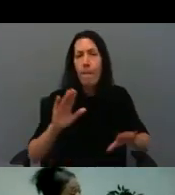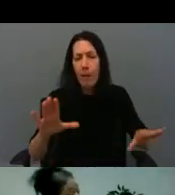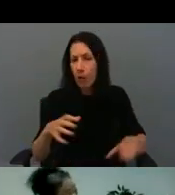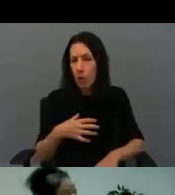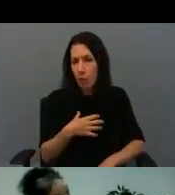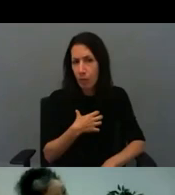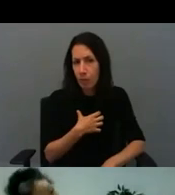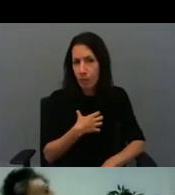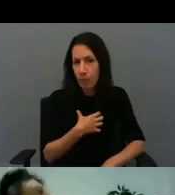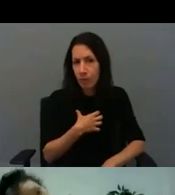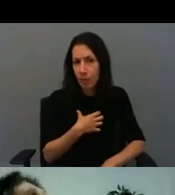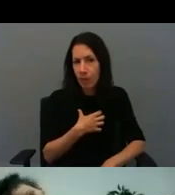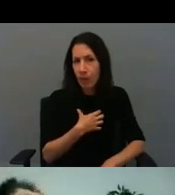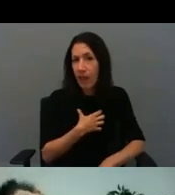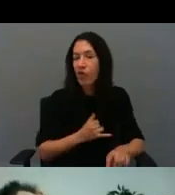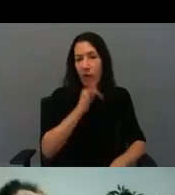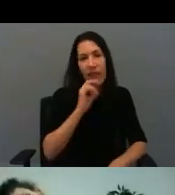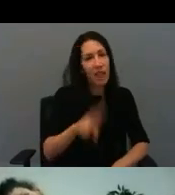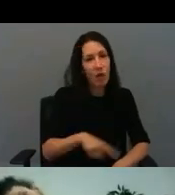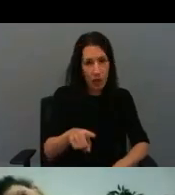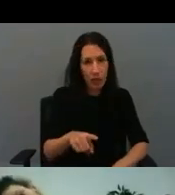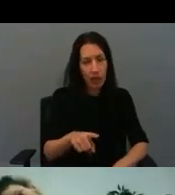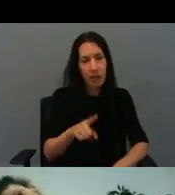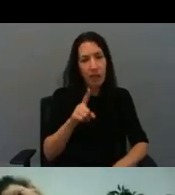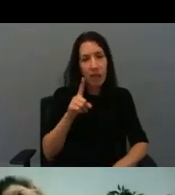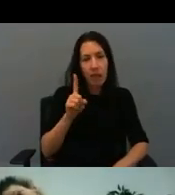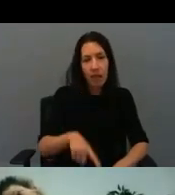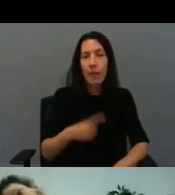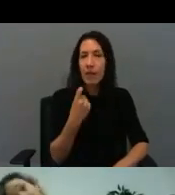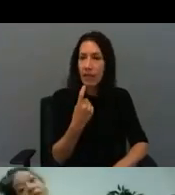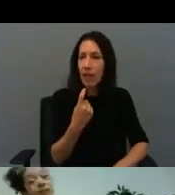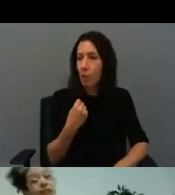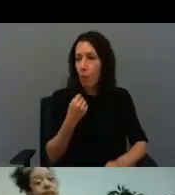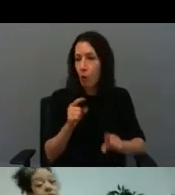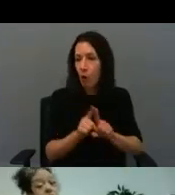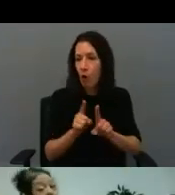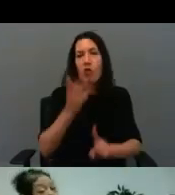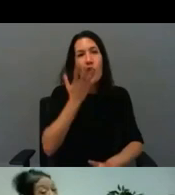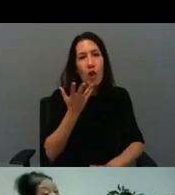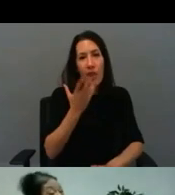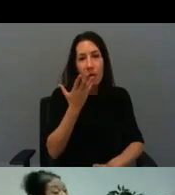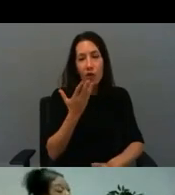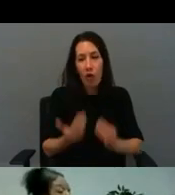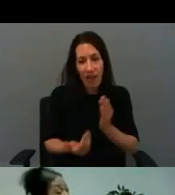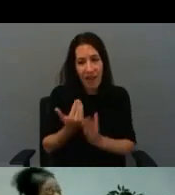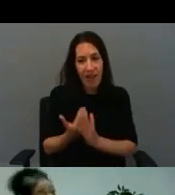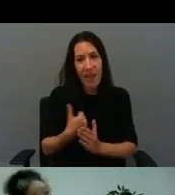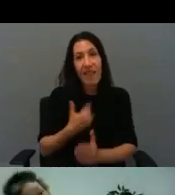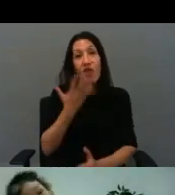que no solamente basta eso, que se necesita también el tacto del día a día, el saber cómo va a